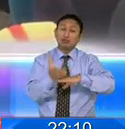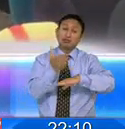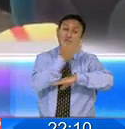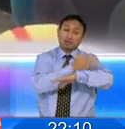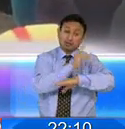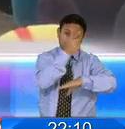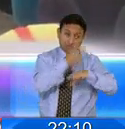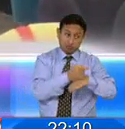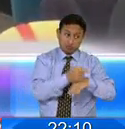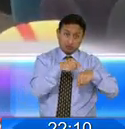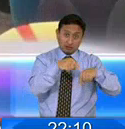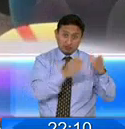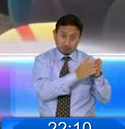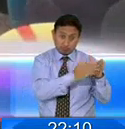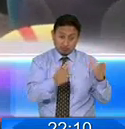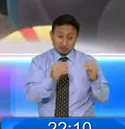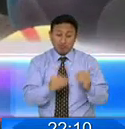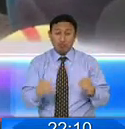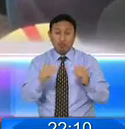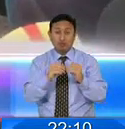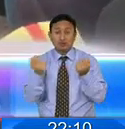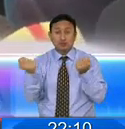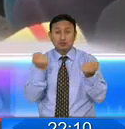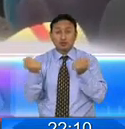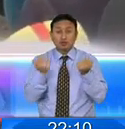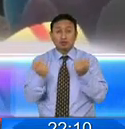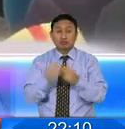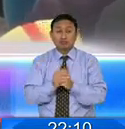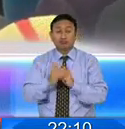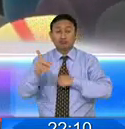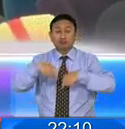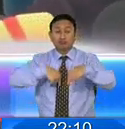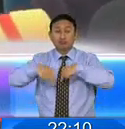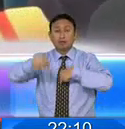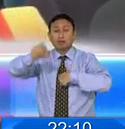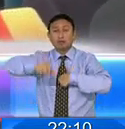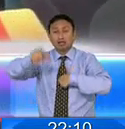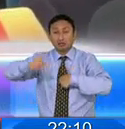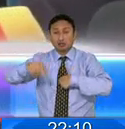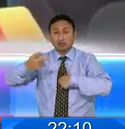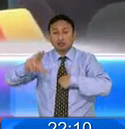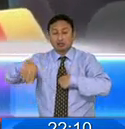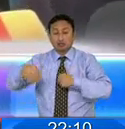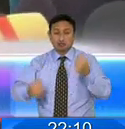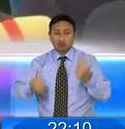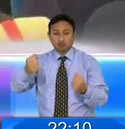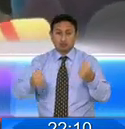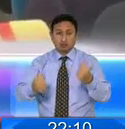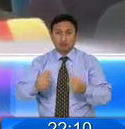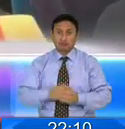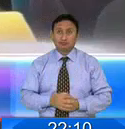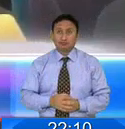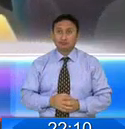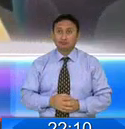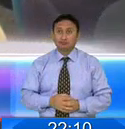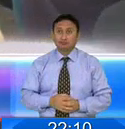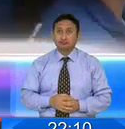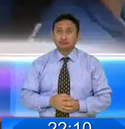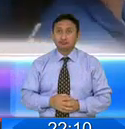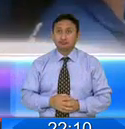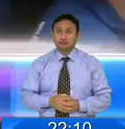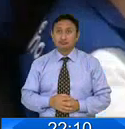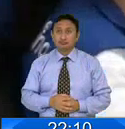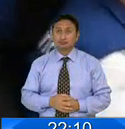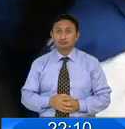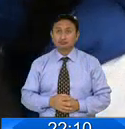a que se aumenten los controles de tránsito de personas, así como de temas de contrabando.